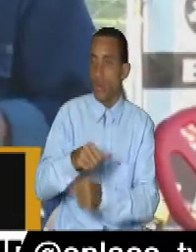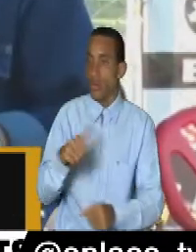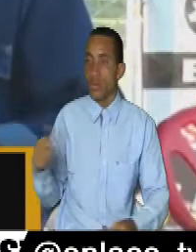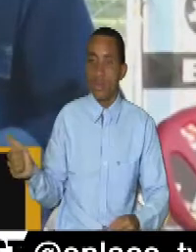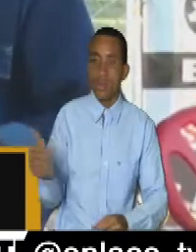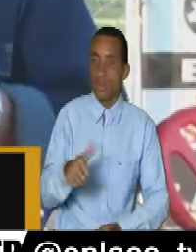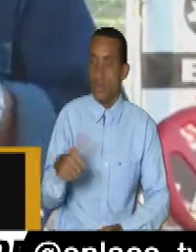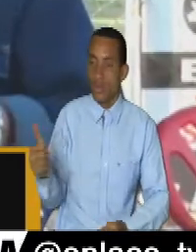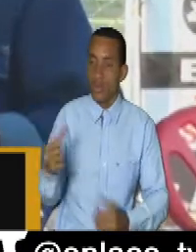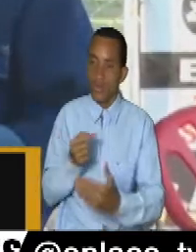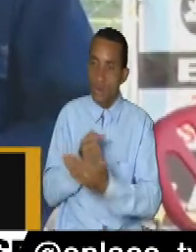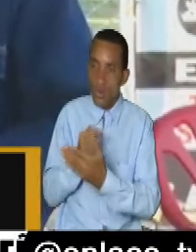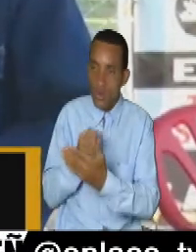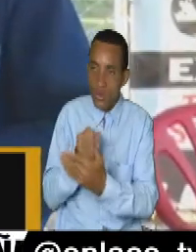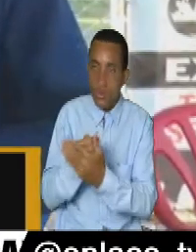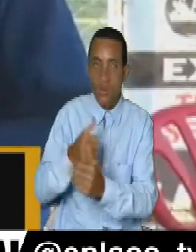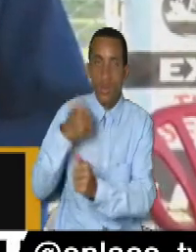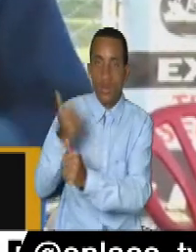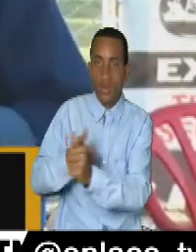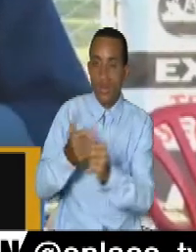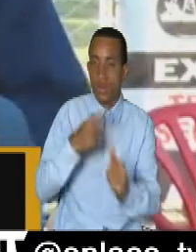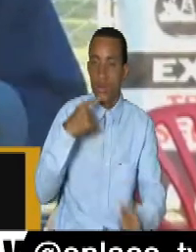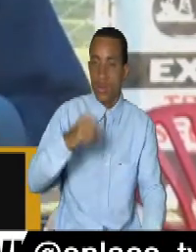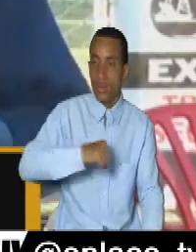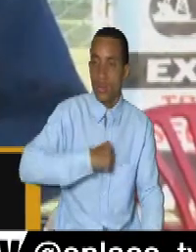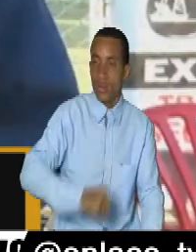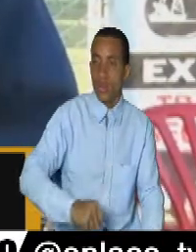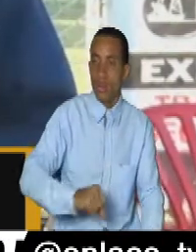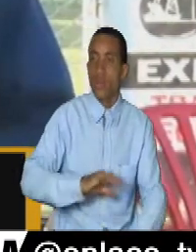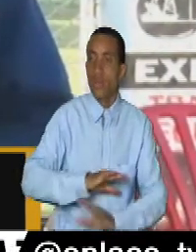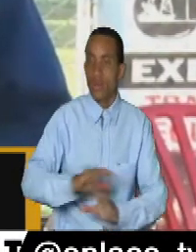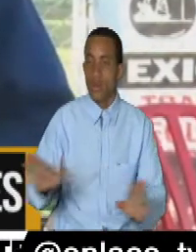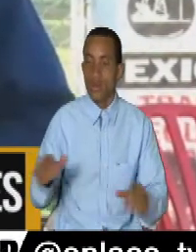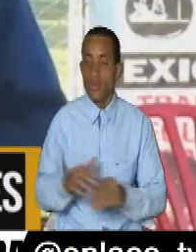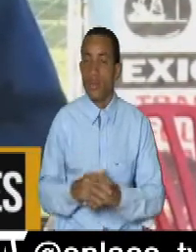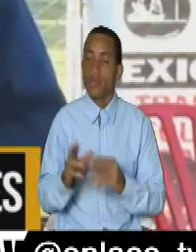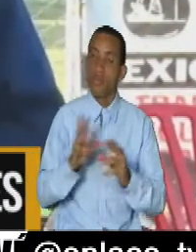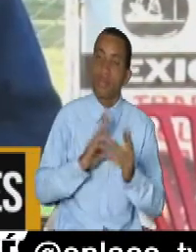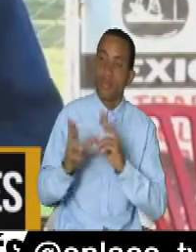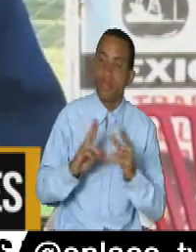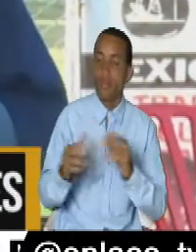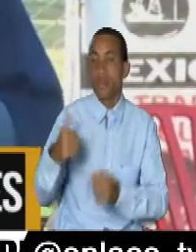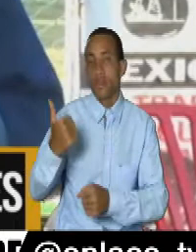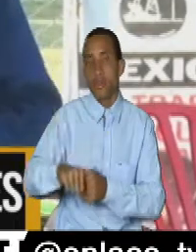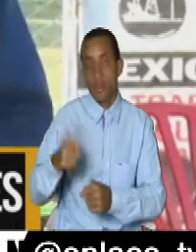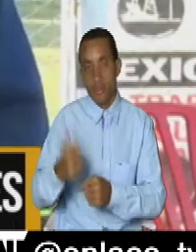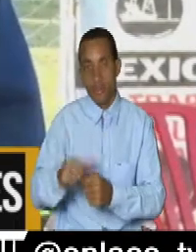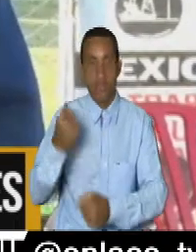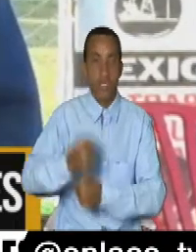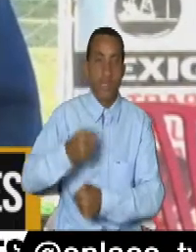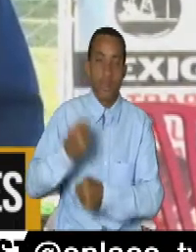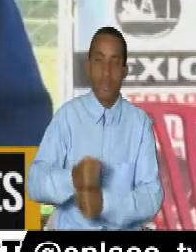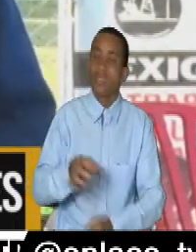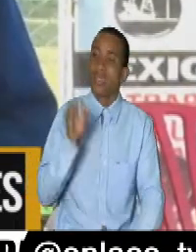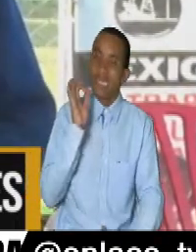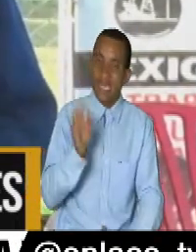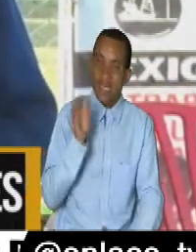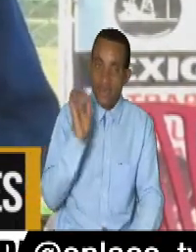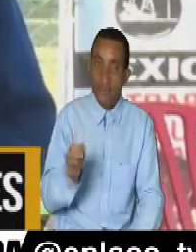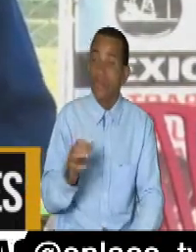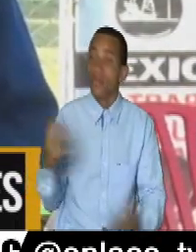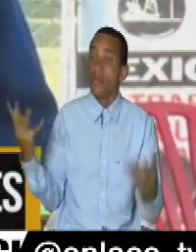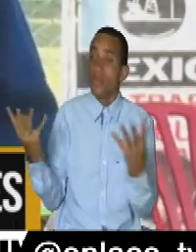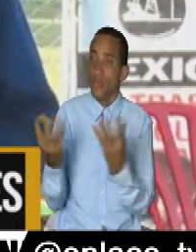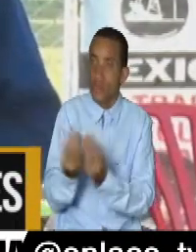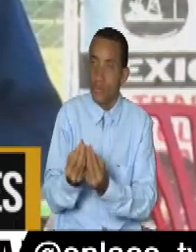ha significado cada uno de los derechos que han conquistado dentro de la relación laboral con Ecopetrol, y siempre hemos señalado que con este grupo